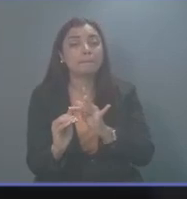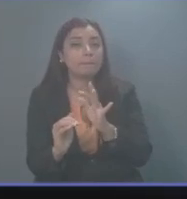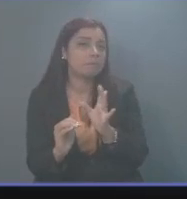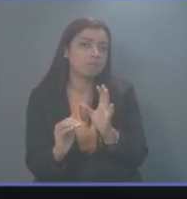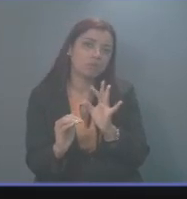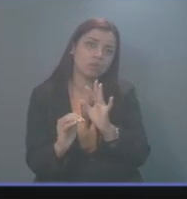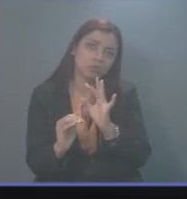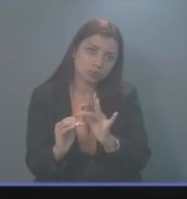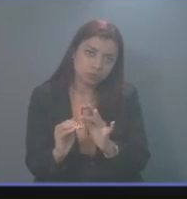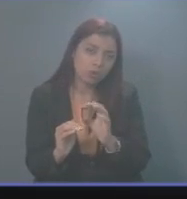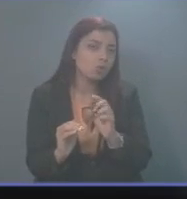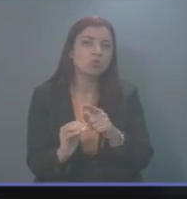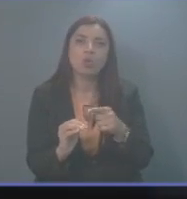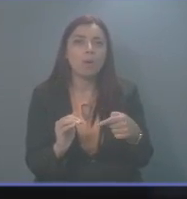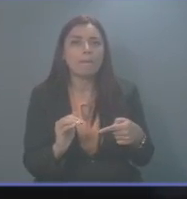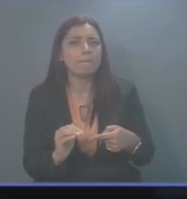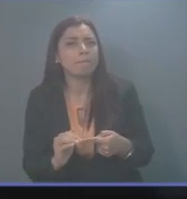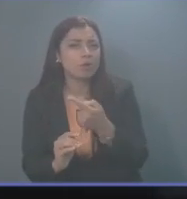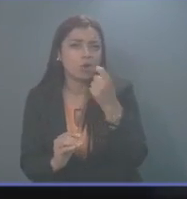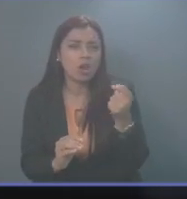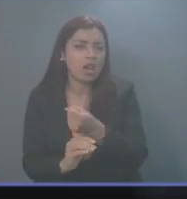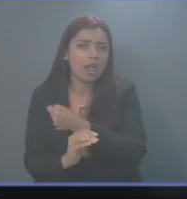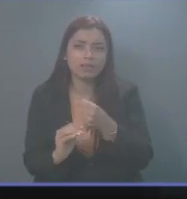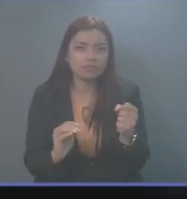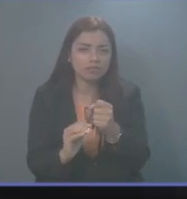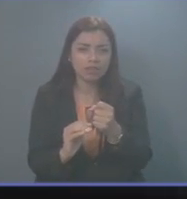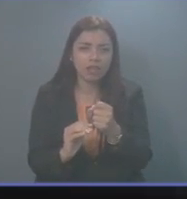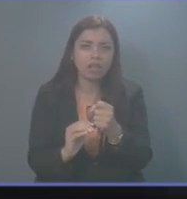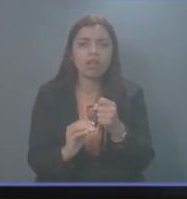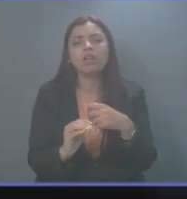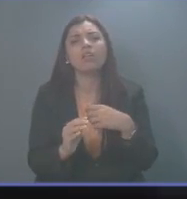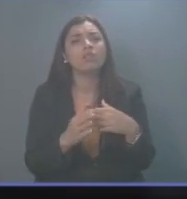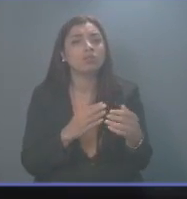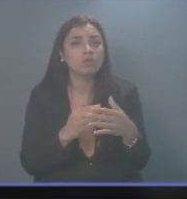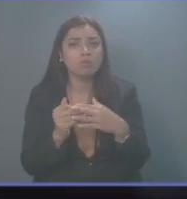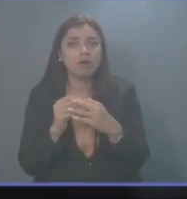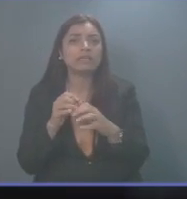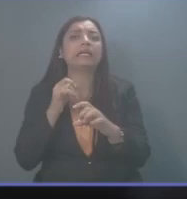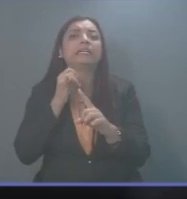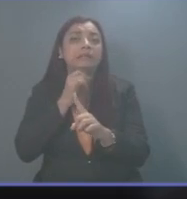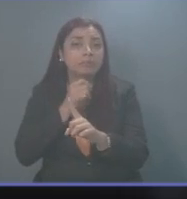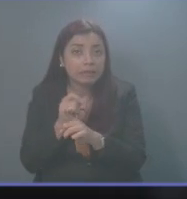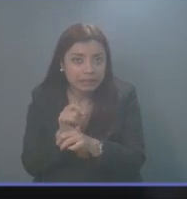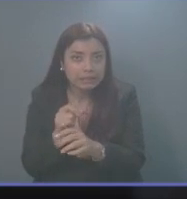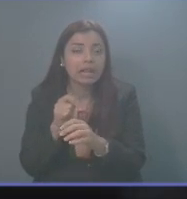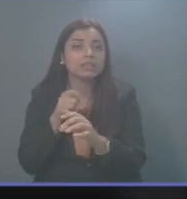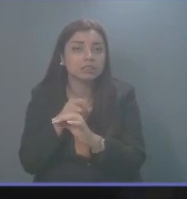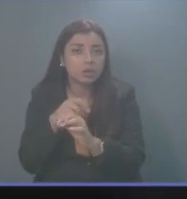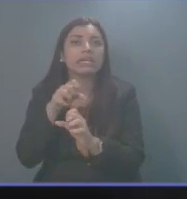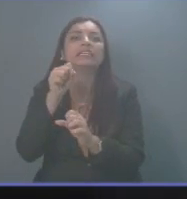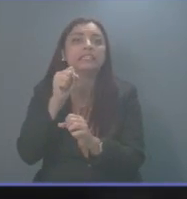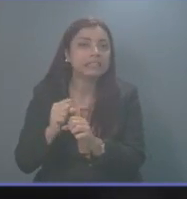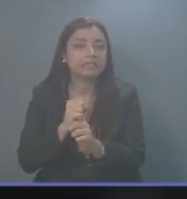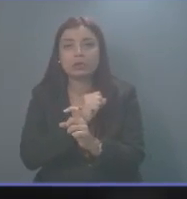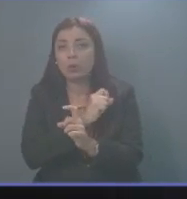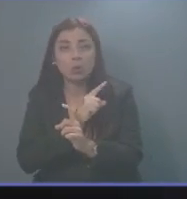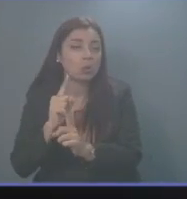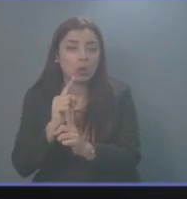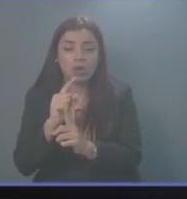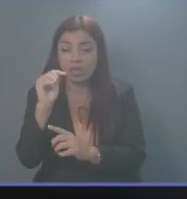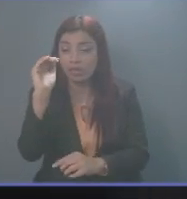no consistiera en acceso carnal en menor de 15 años de edad o en otra